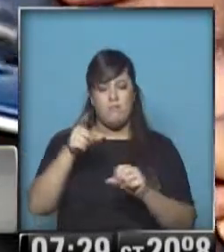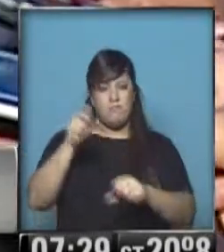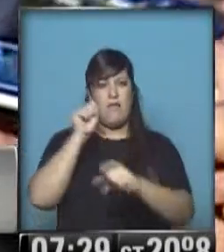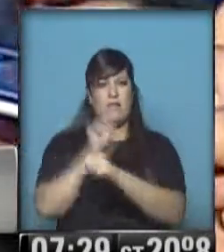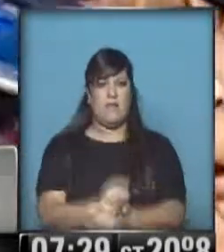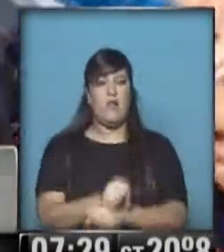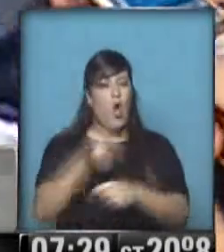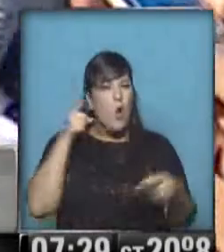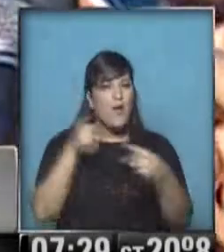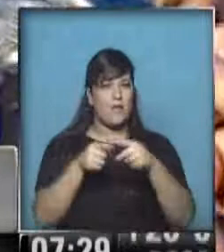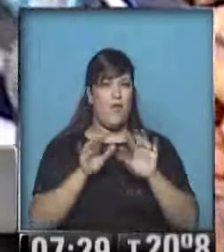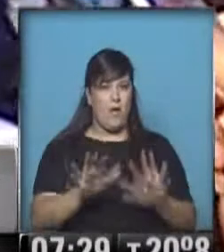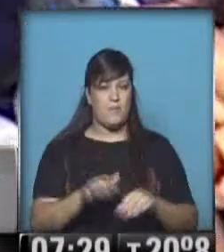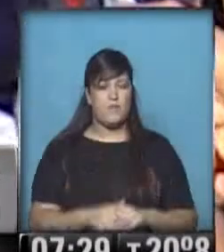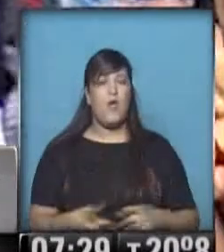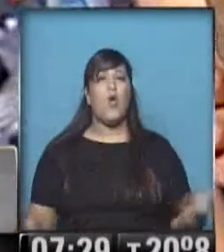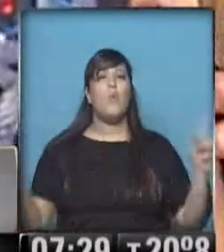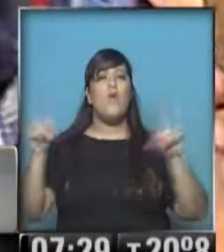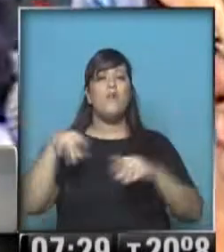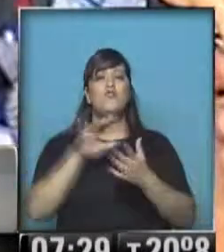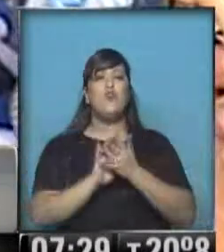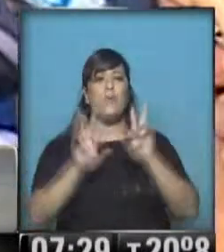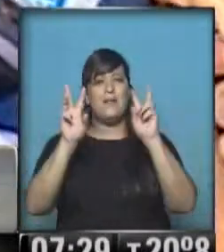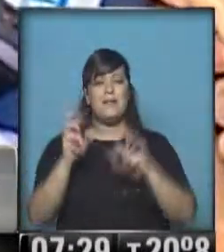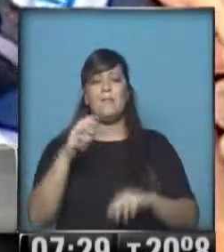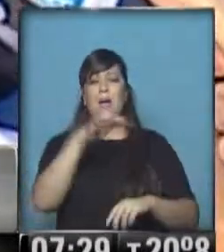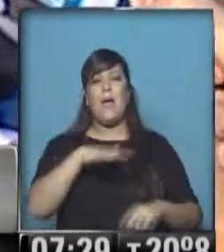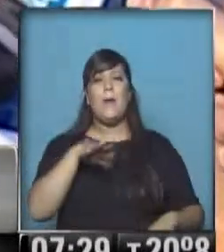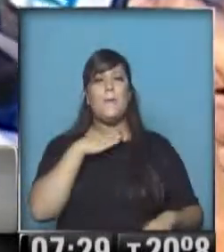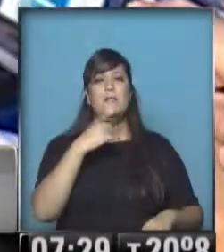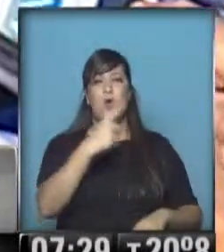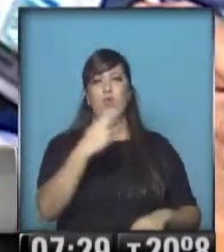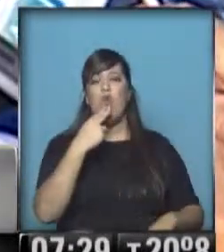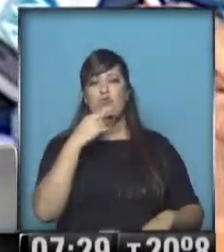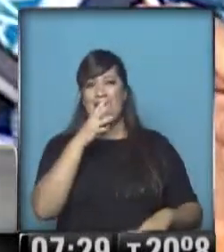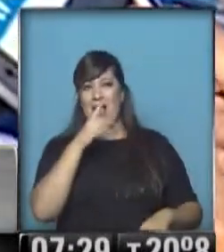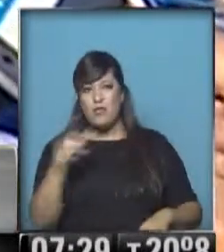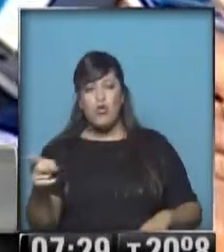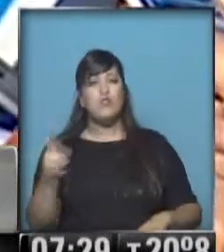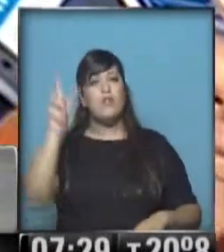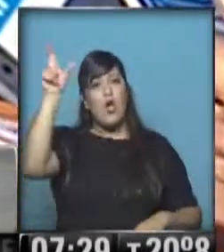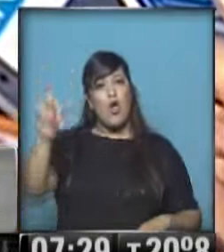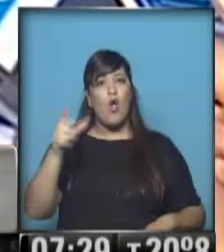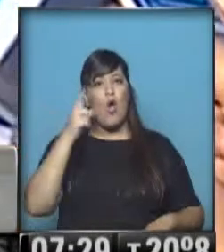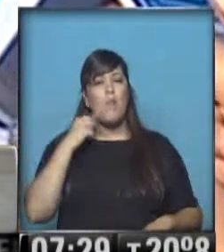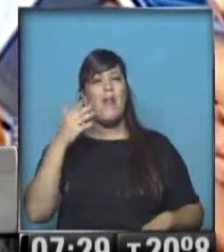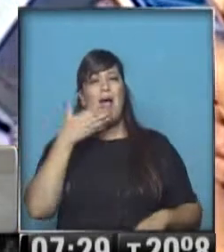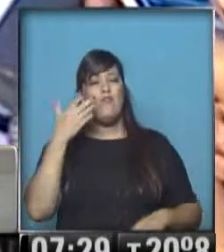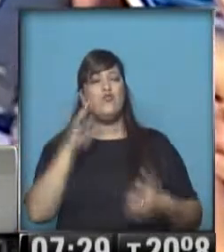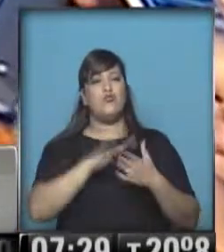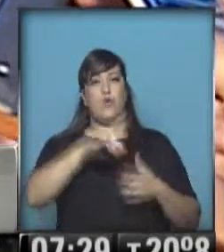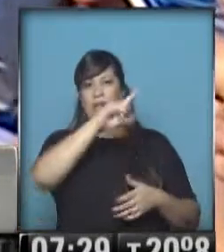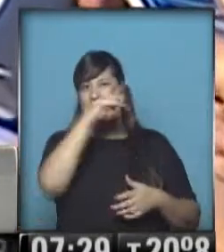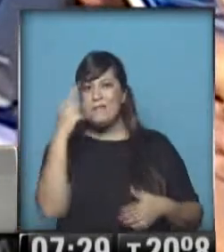eso. Ahora, volviendo a lo de la Villa 1114, hay un exfuncionario de Nilda Garré que dijo o habló de la existencia de un narcoestado, y en